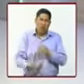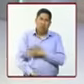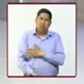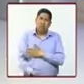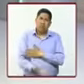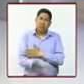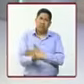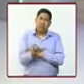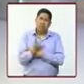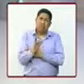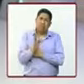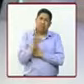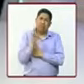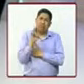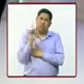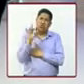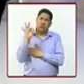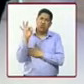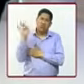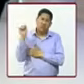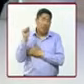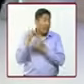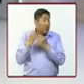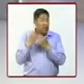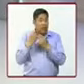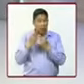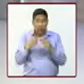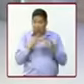de la madrugada. Diferentes barrios se han visto